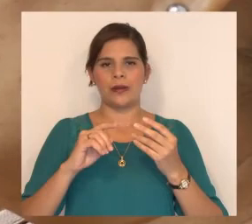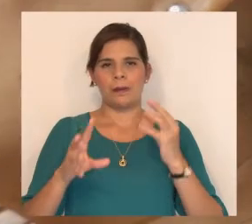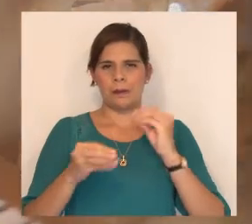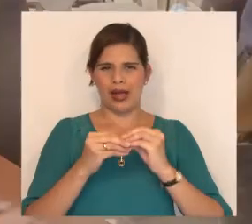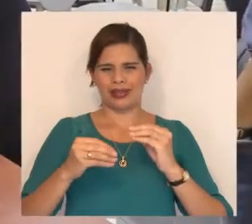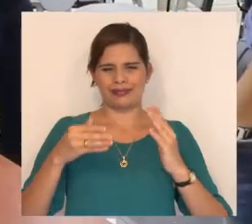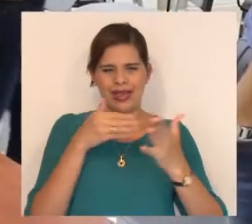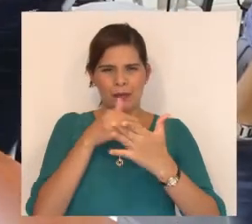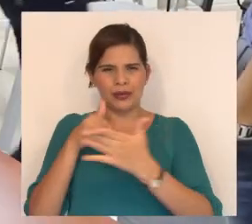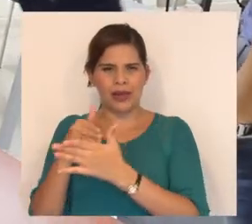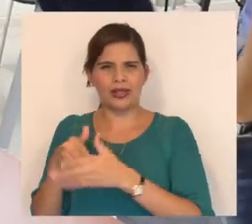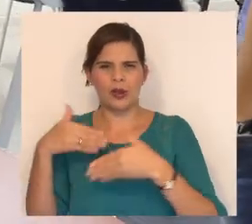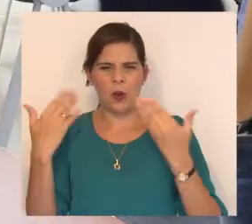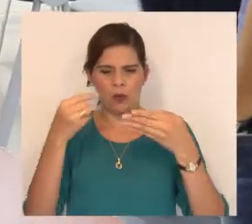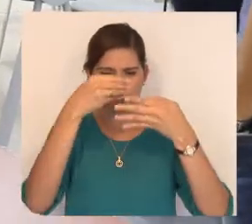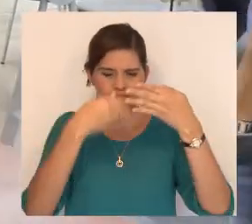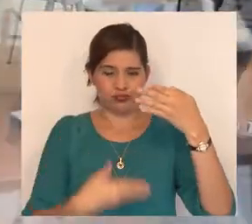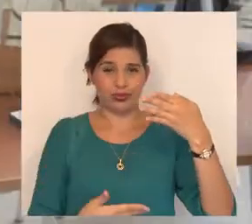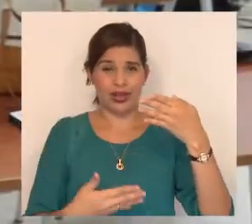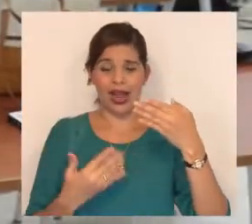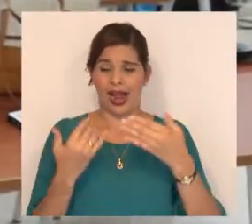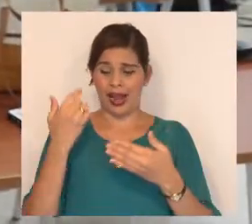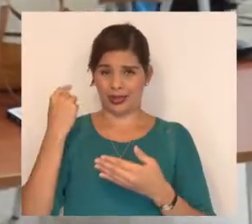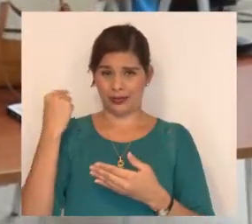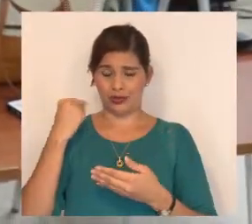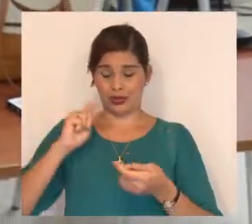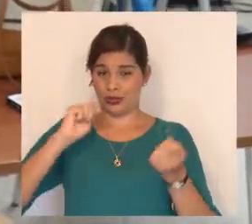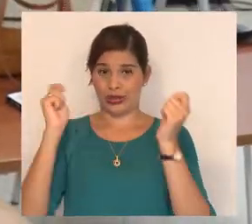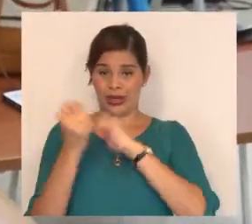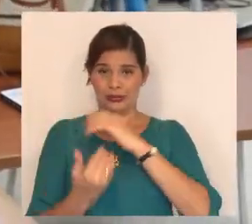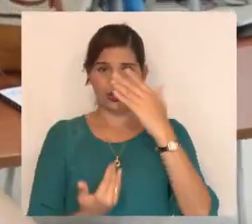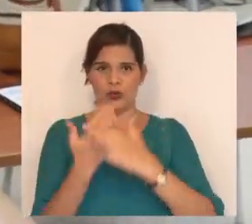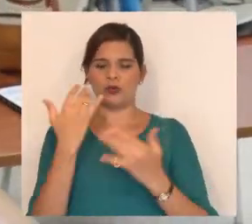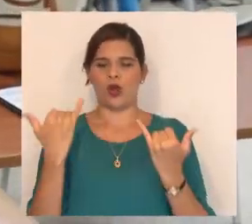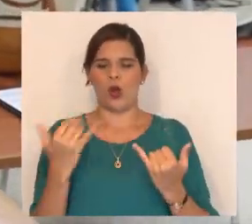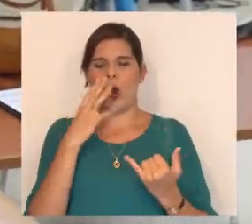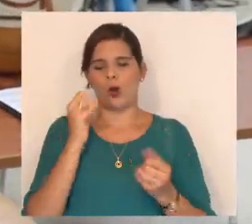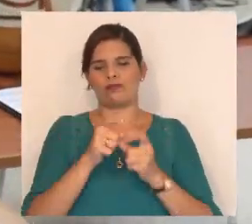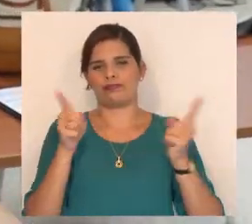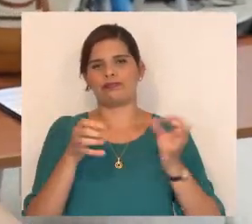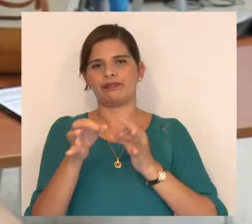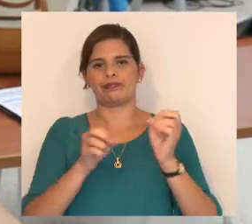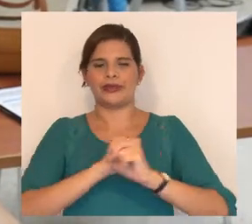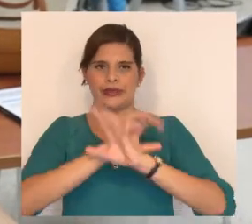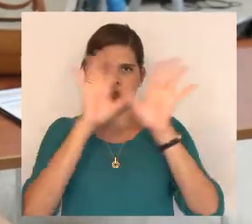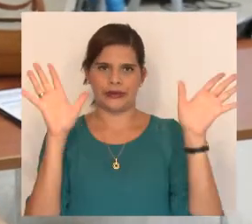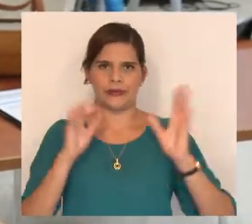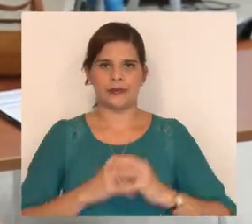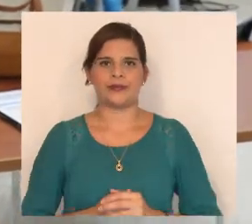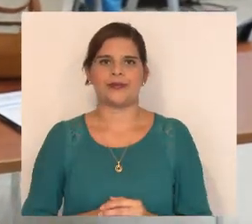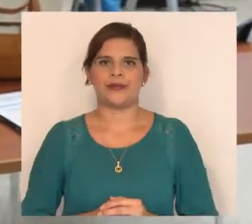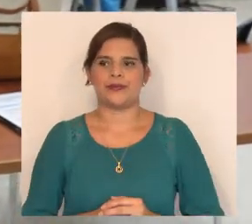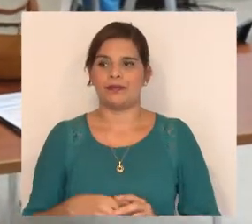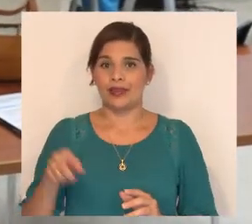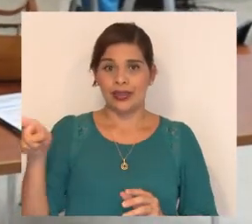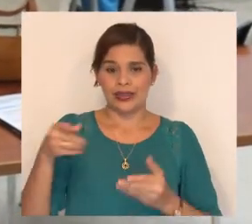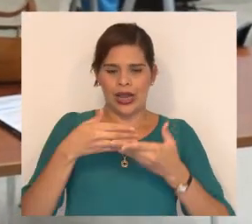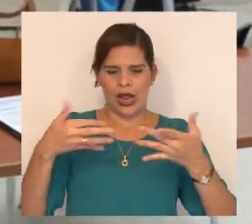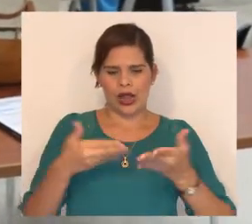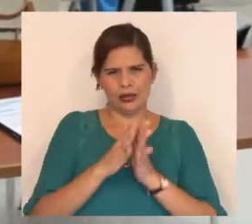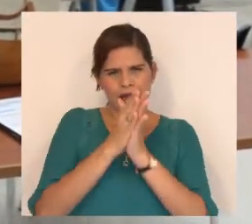instrumento judicial cambió sustancialmente. La publicación de los textos pues se convierte en